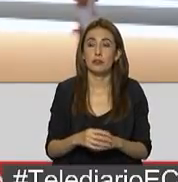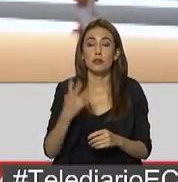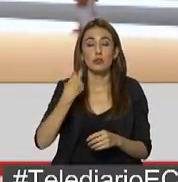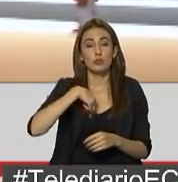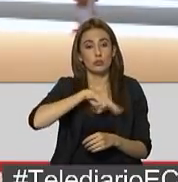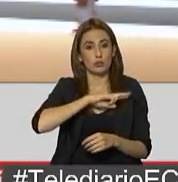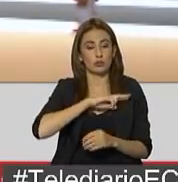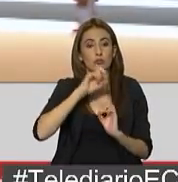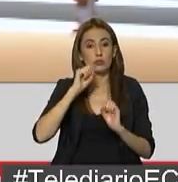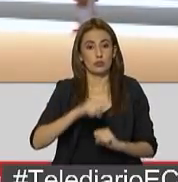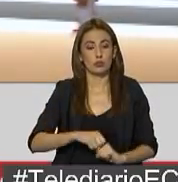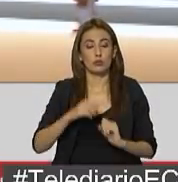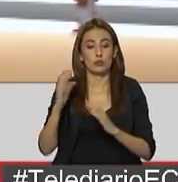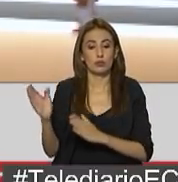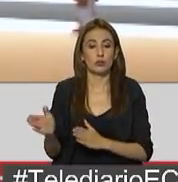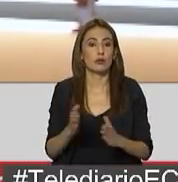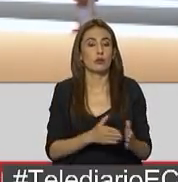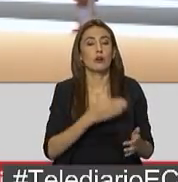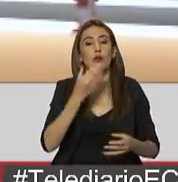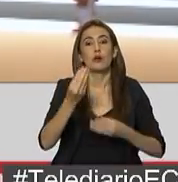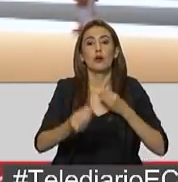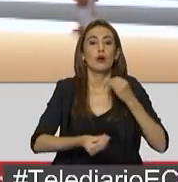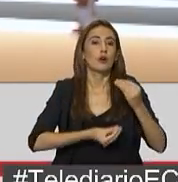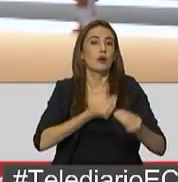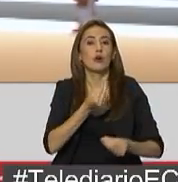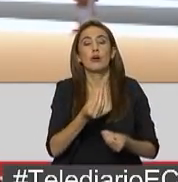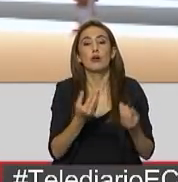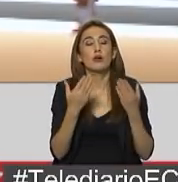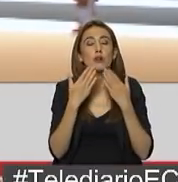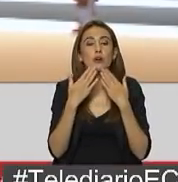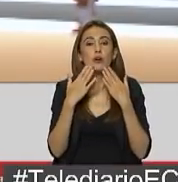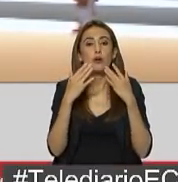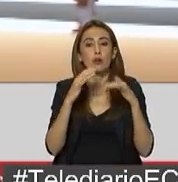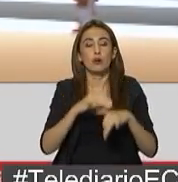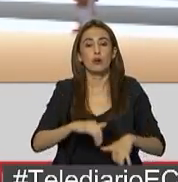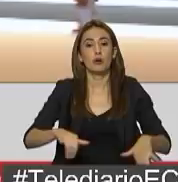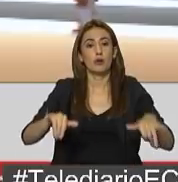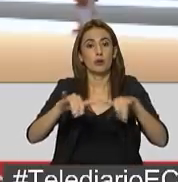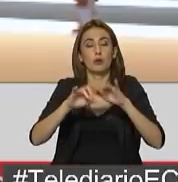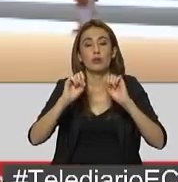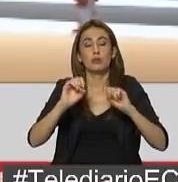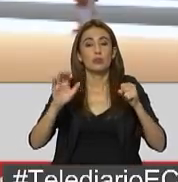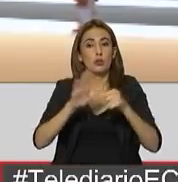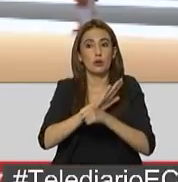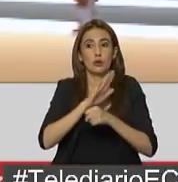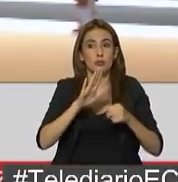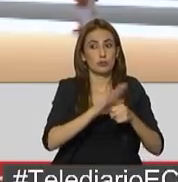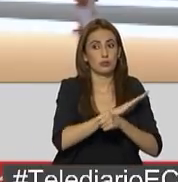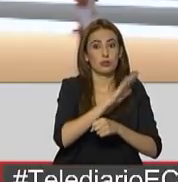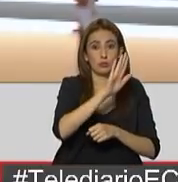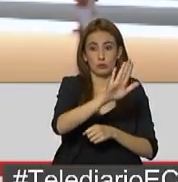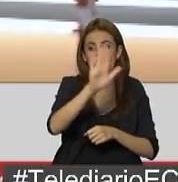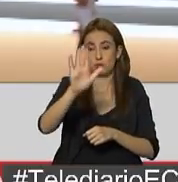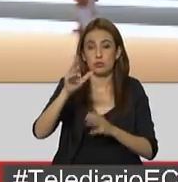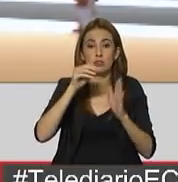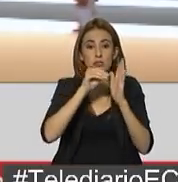nosotros muy gratificante comentarles que el hospital se ha mantenido totalmente abastecido gracias a sus donaciones,